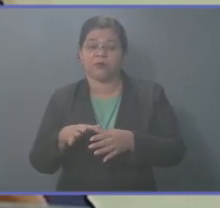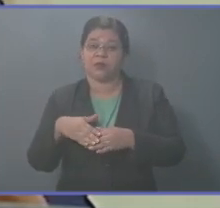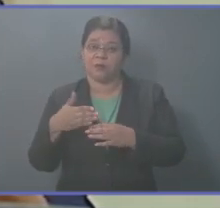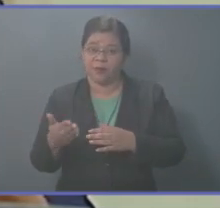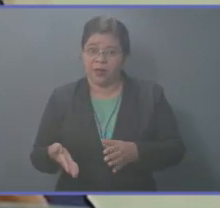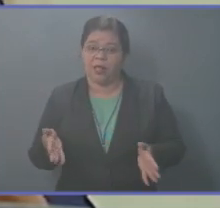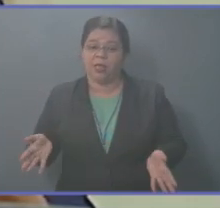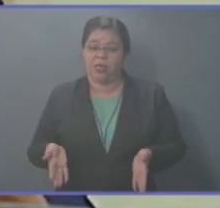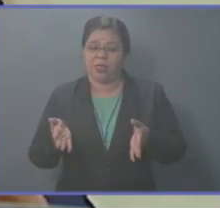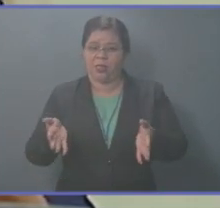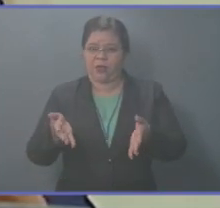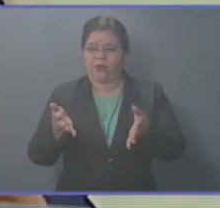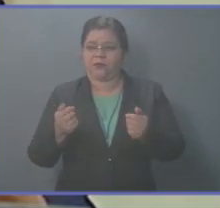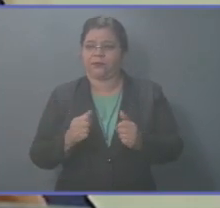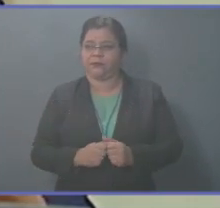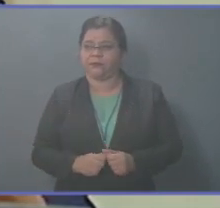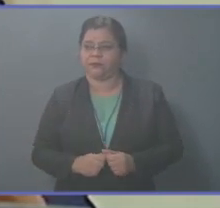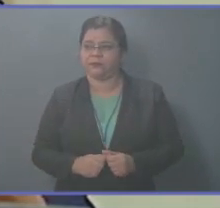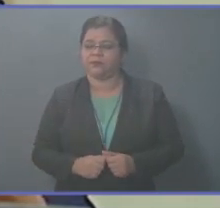las más